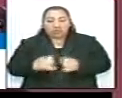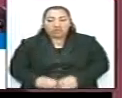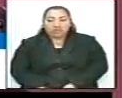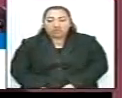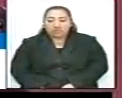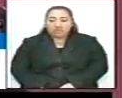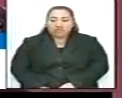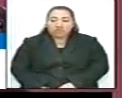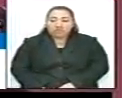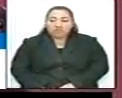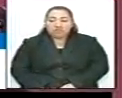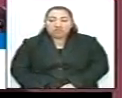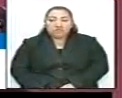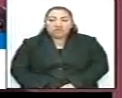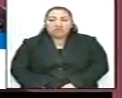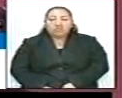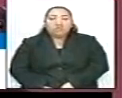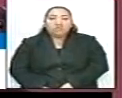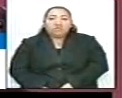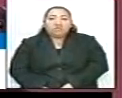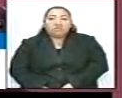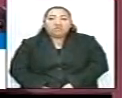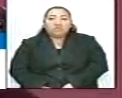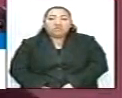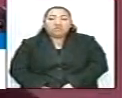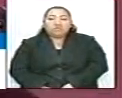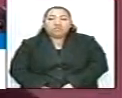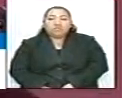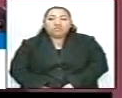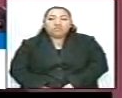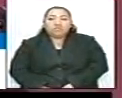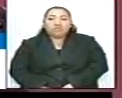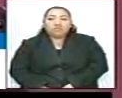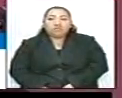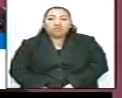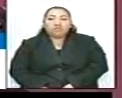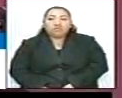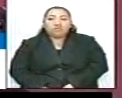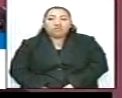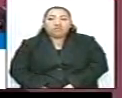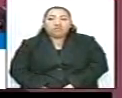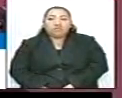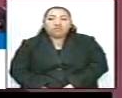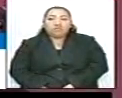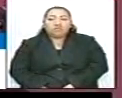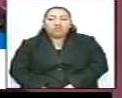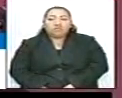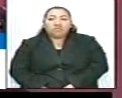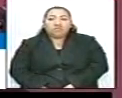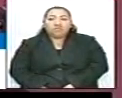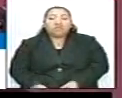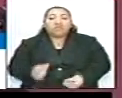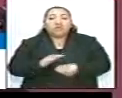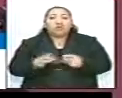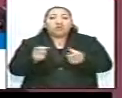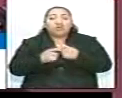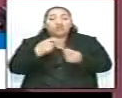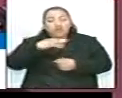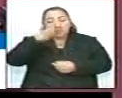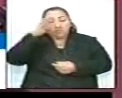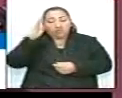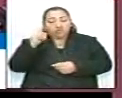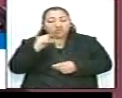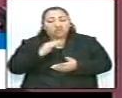hoy. De igual manera, vamos a dejar constancia de la licencia de los señores congresistas Israel Lazo, Carlos Bruce y